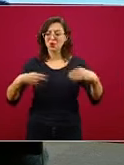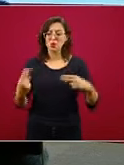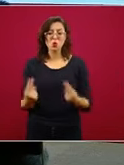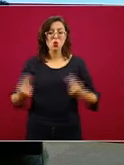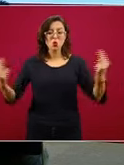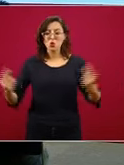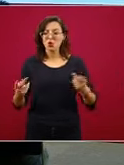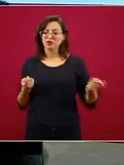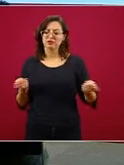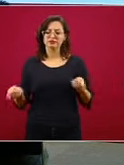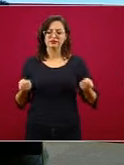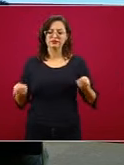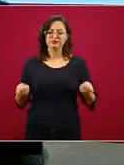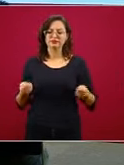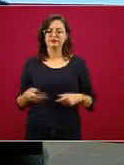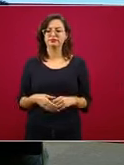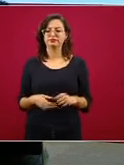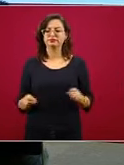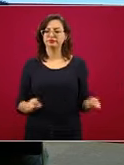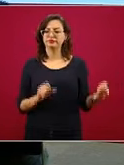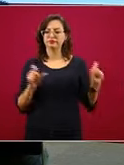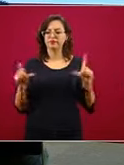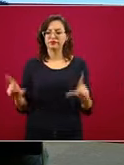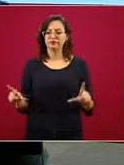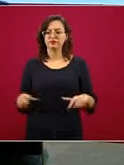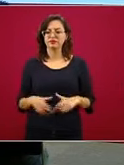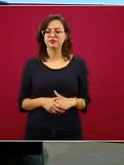actuar en Yucatán. La siguiente.